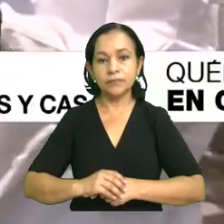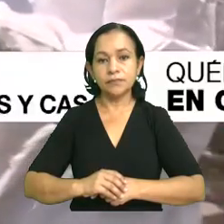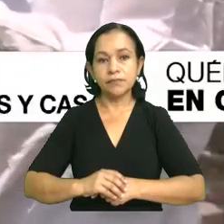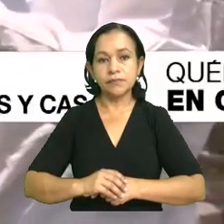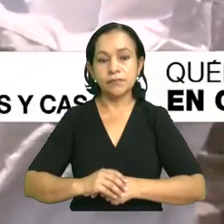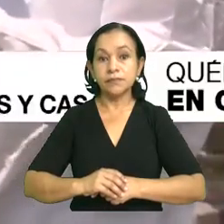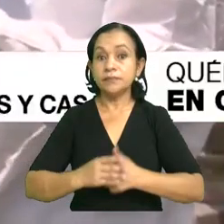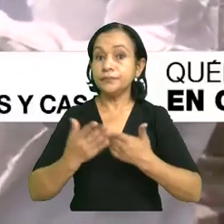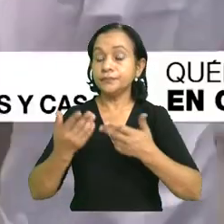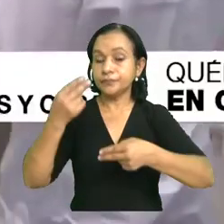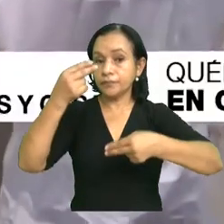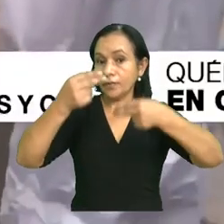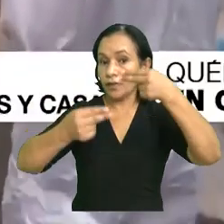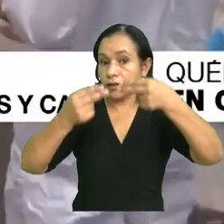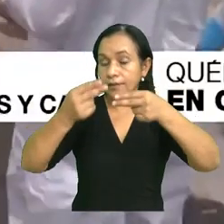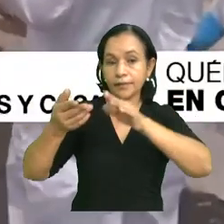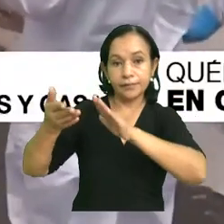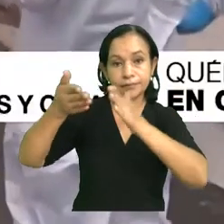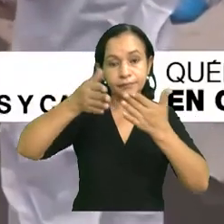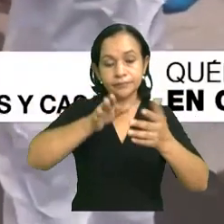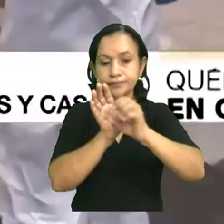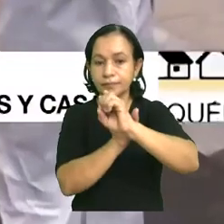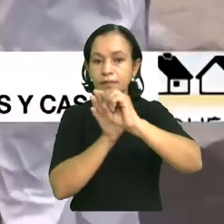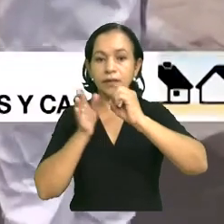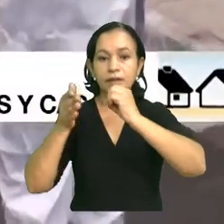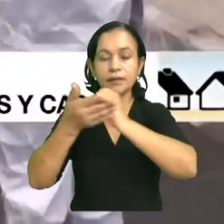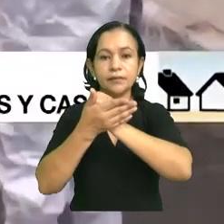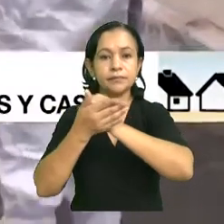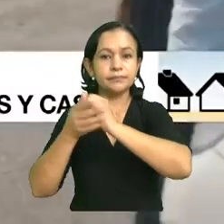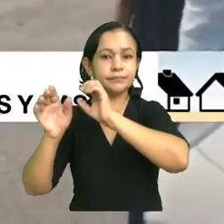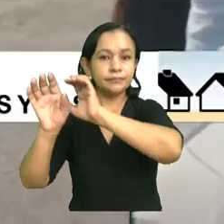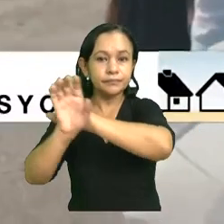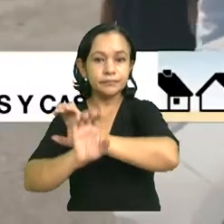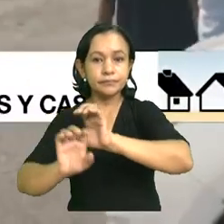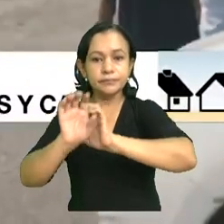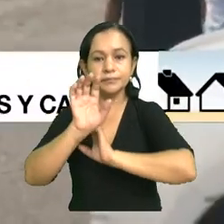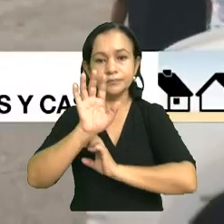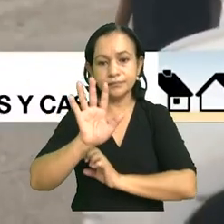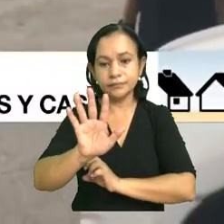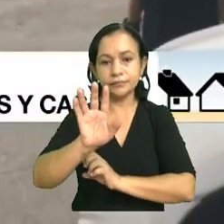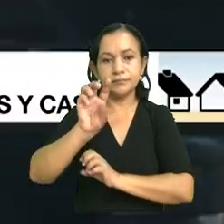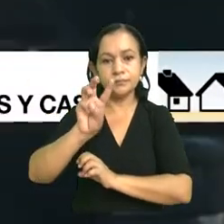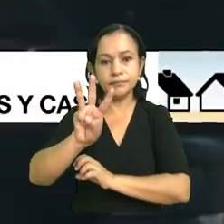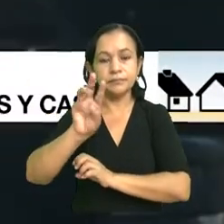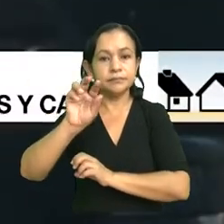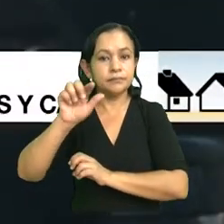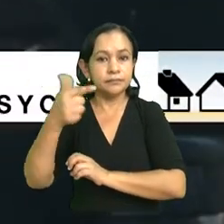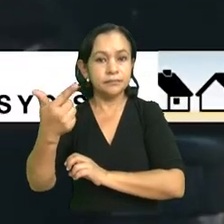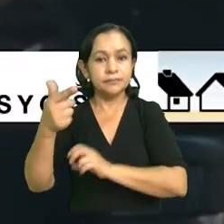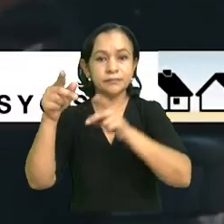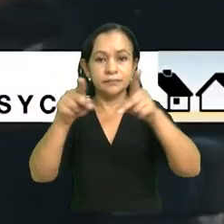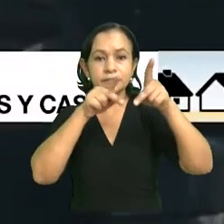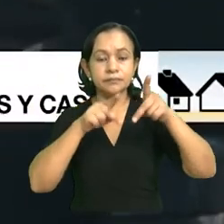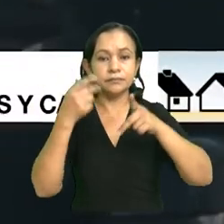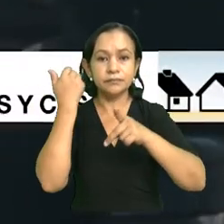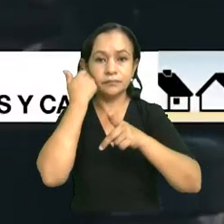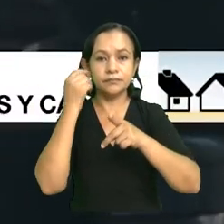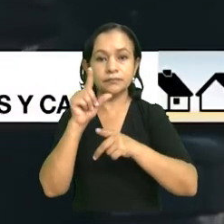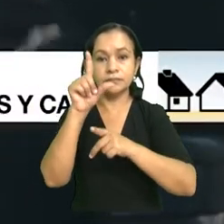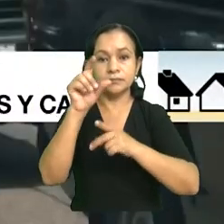La cifra de fallecidos por coronavirus en Ecuador aumentó a 537 y los casos positivos se incrementaron